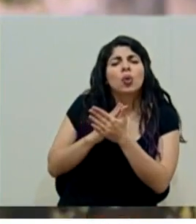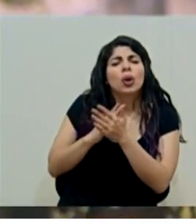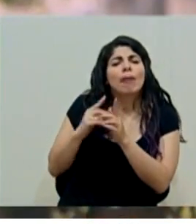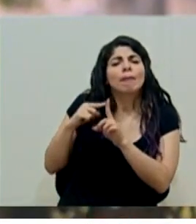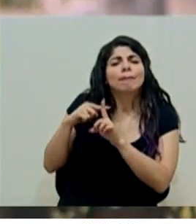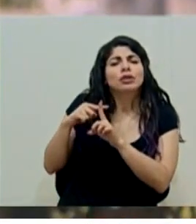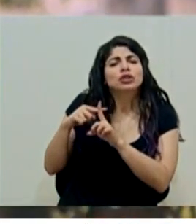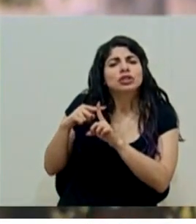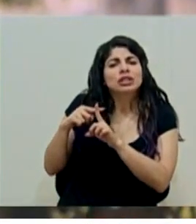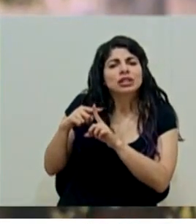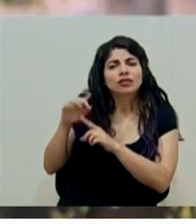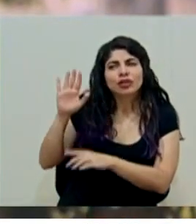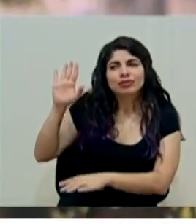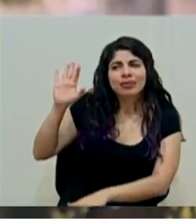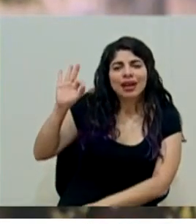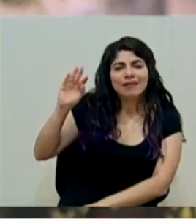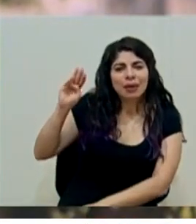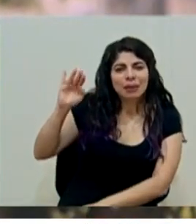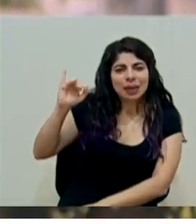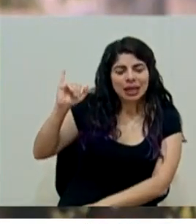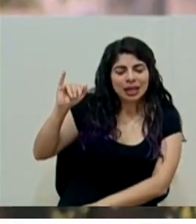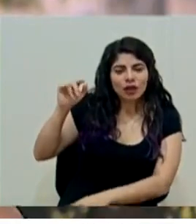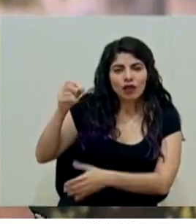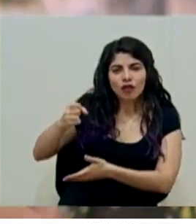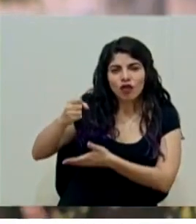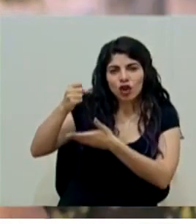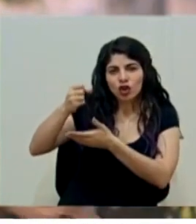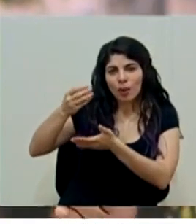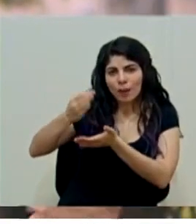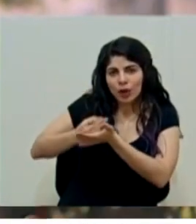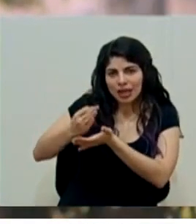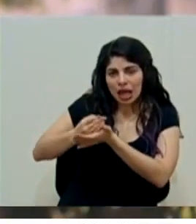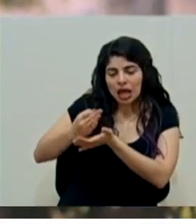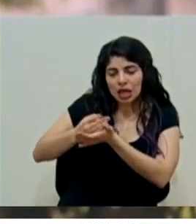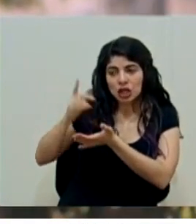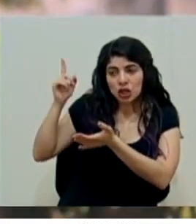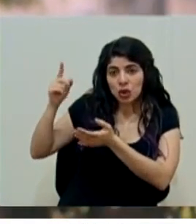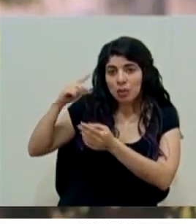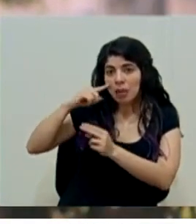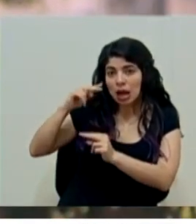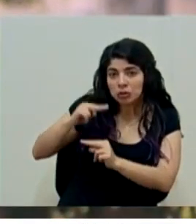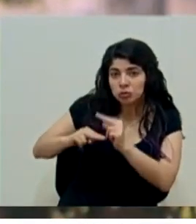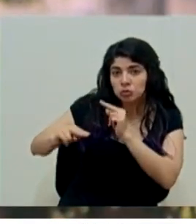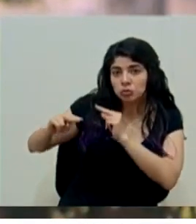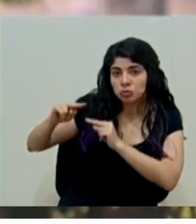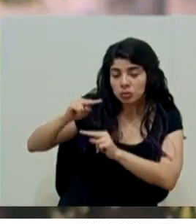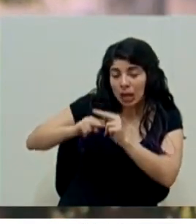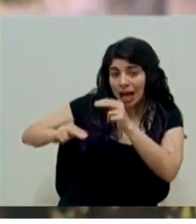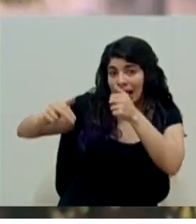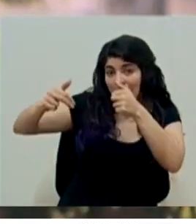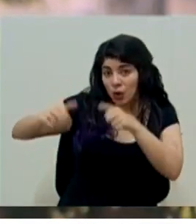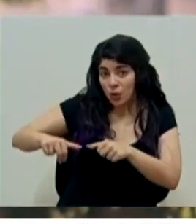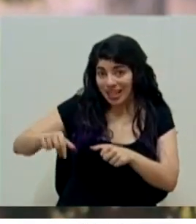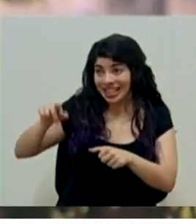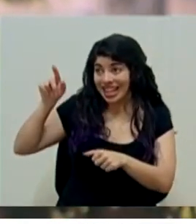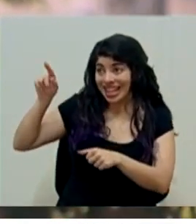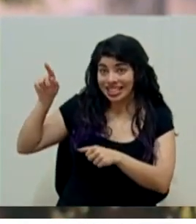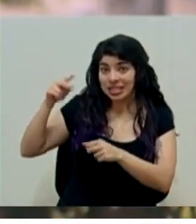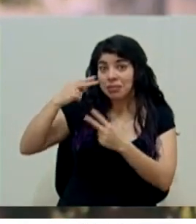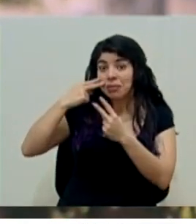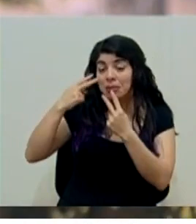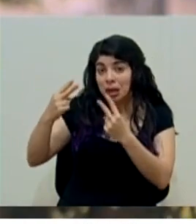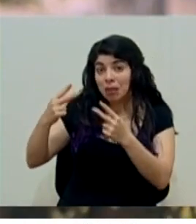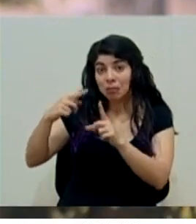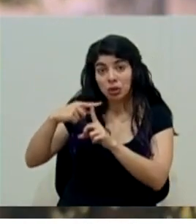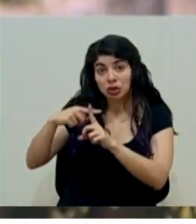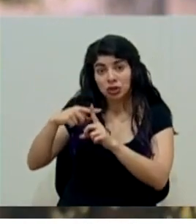positivas en el Fondo Monetario en cuanto a ir hacia ese acuerdo. Dentro de esas señales positivas,